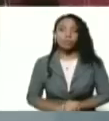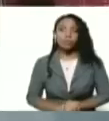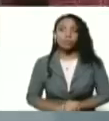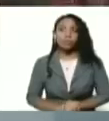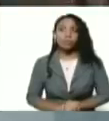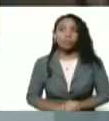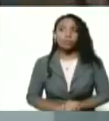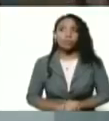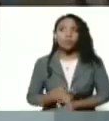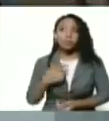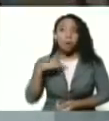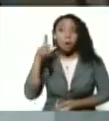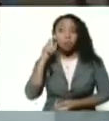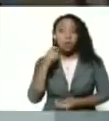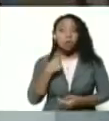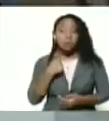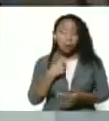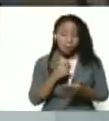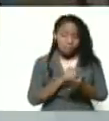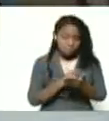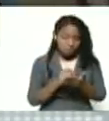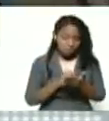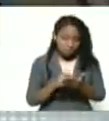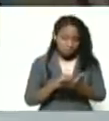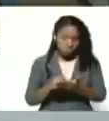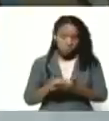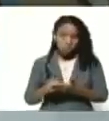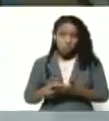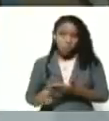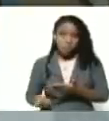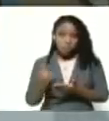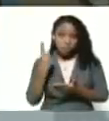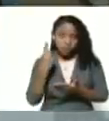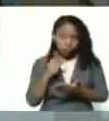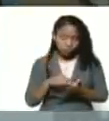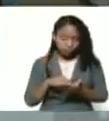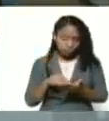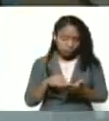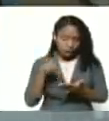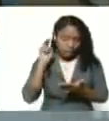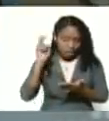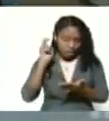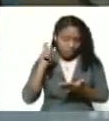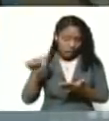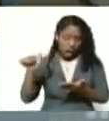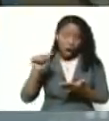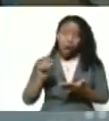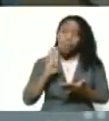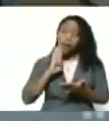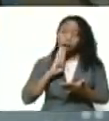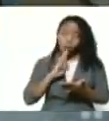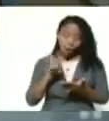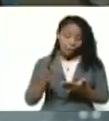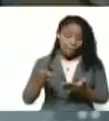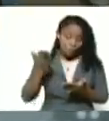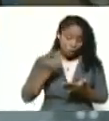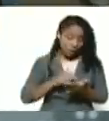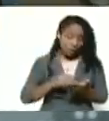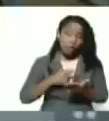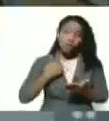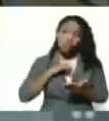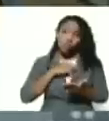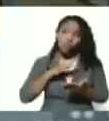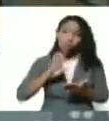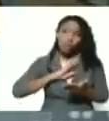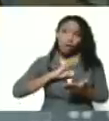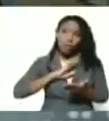Te estoy escuchando y tomando nota. Lo primero, fíjate, el tema del agua, ¿no? Que es un tema vital donde nosotros